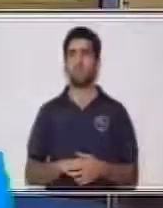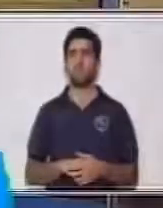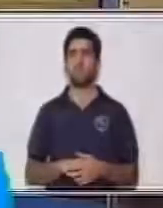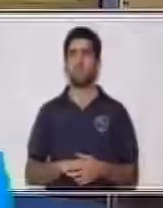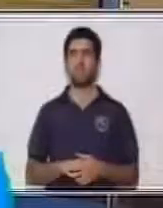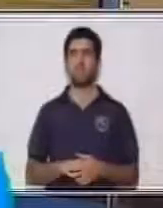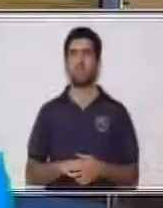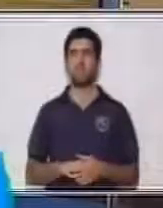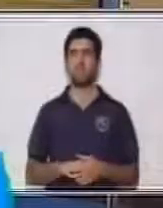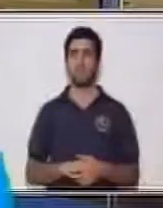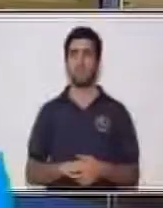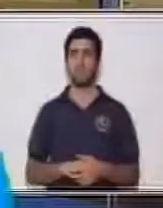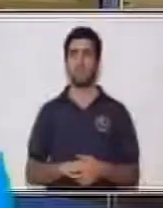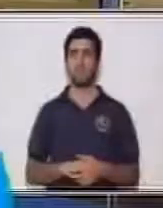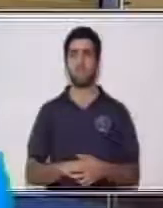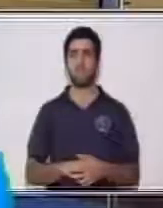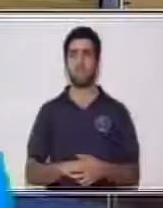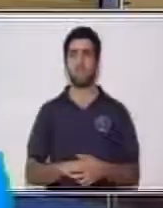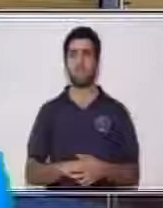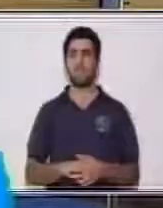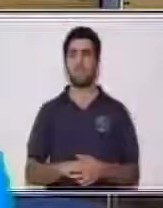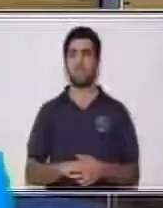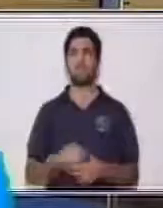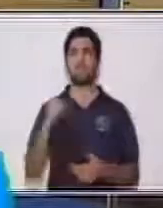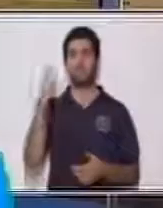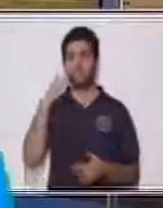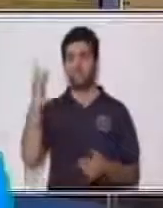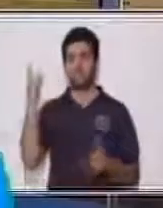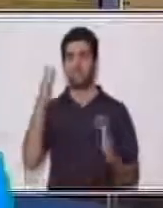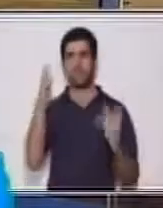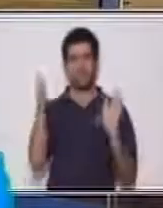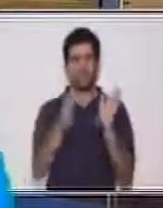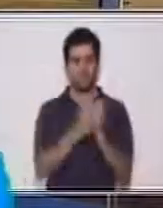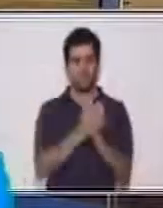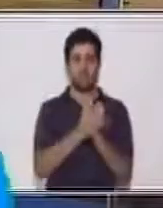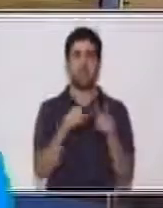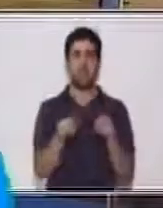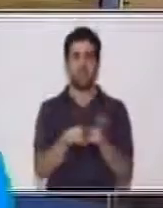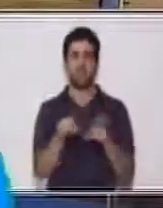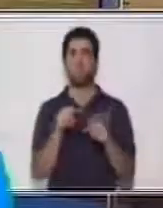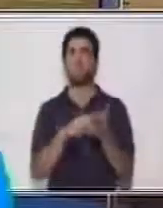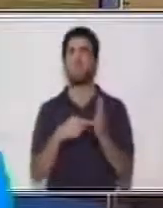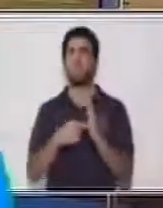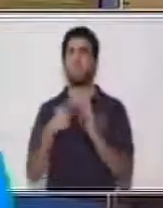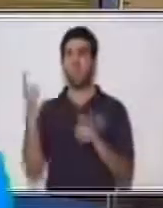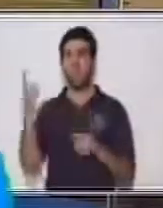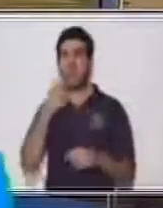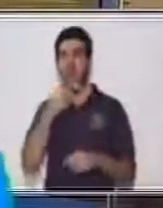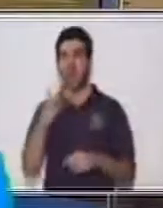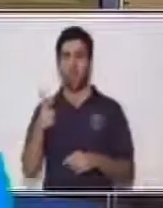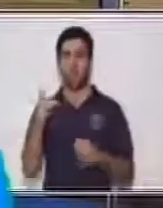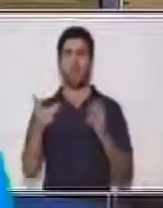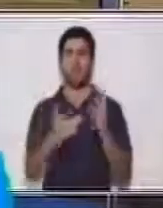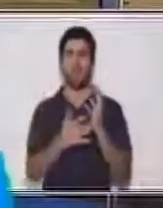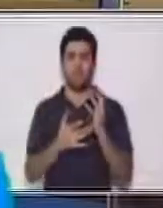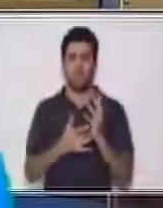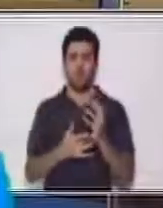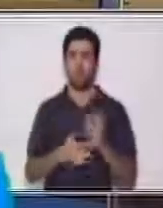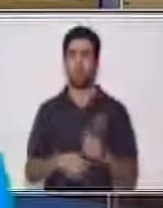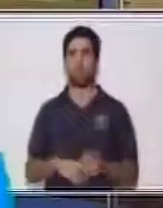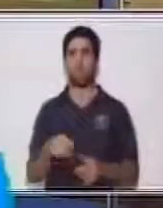En la parte de atrás vas a colocar qué es el lenguaje técnico.